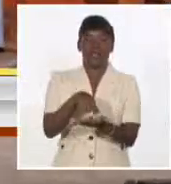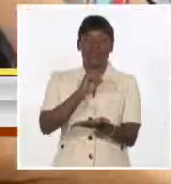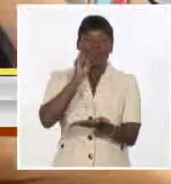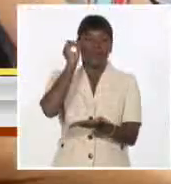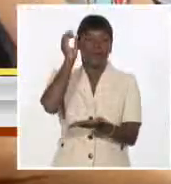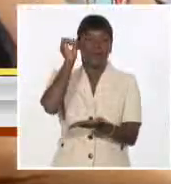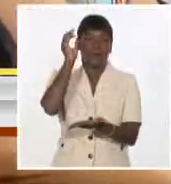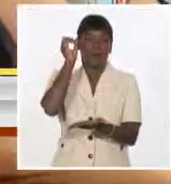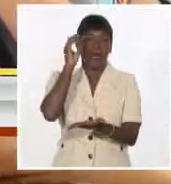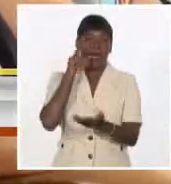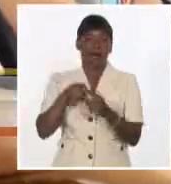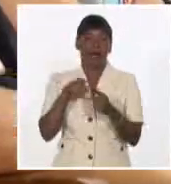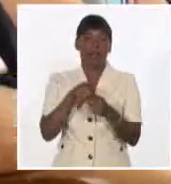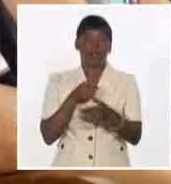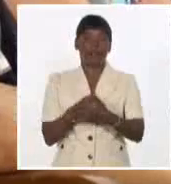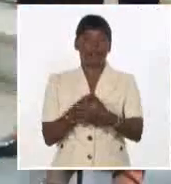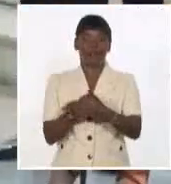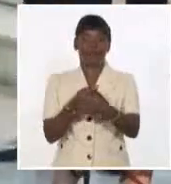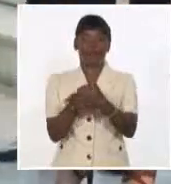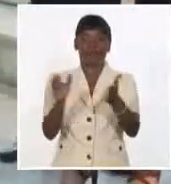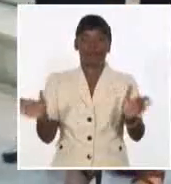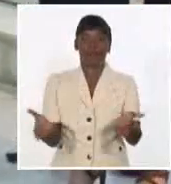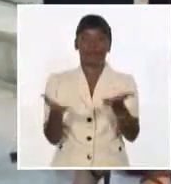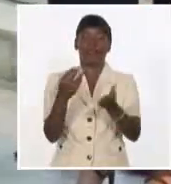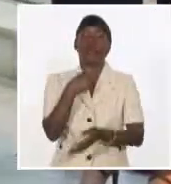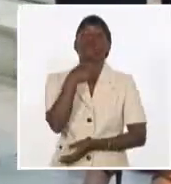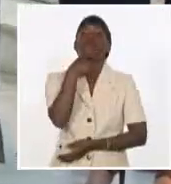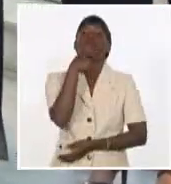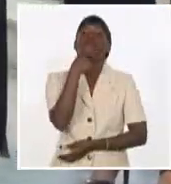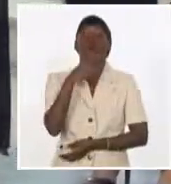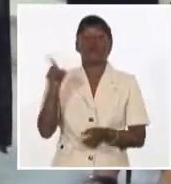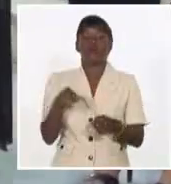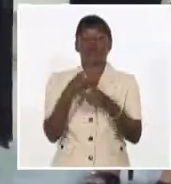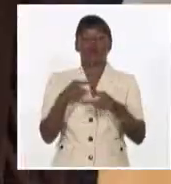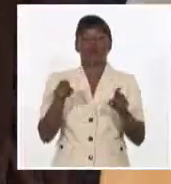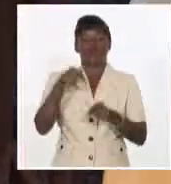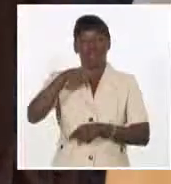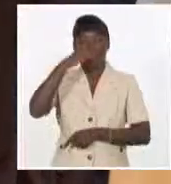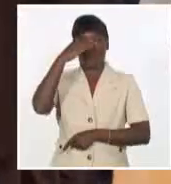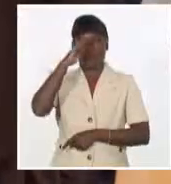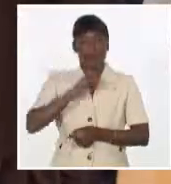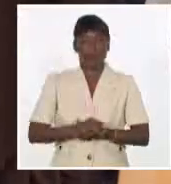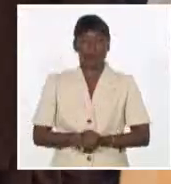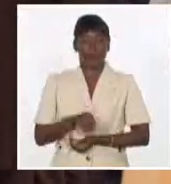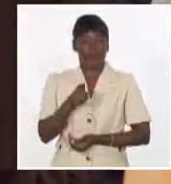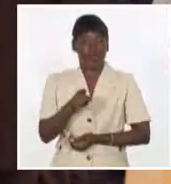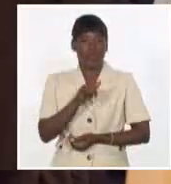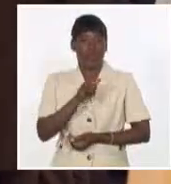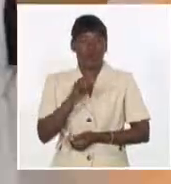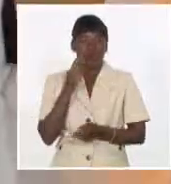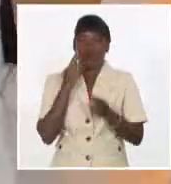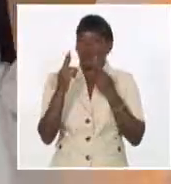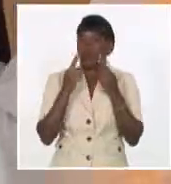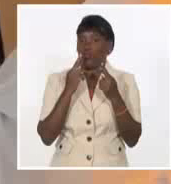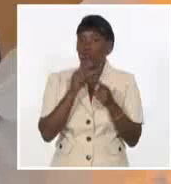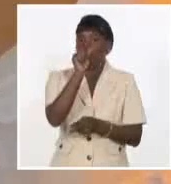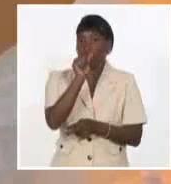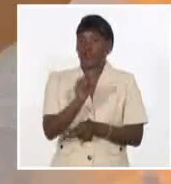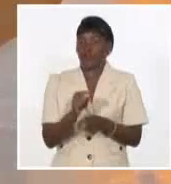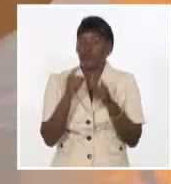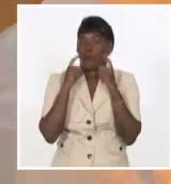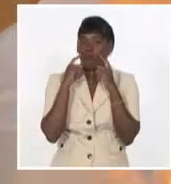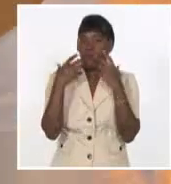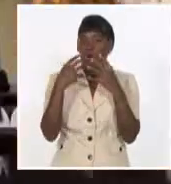y darle visibilidad al canto a voces en Cuba. Es una reverencia a maestros como Electo Silva y al patrimonio